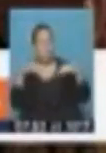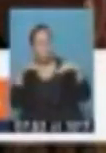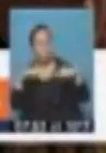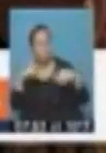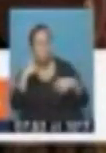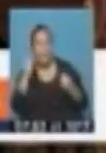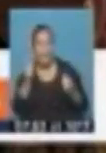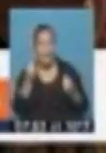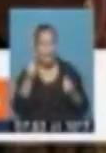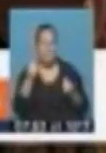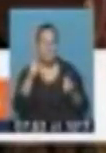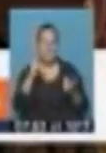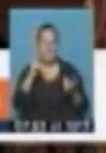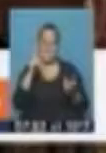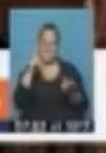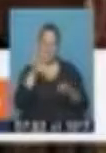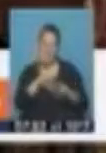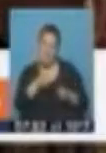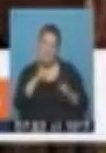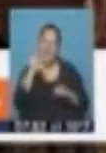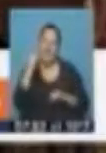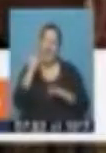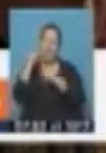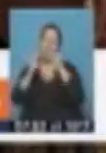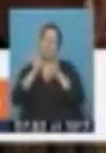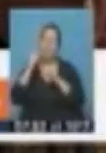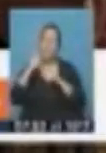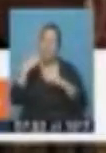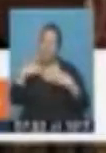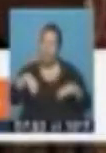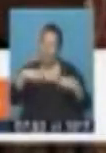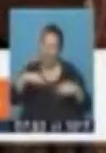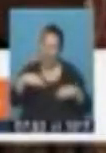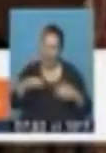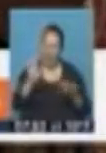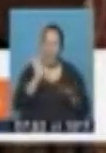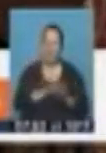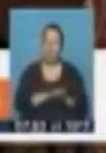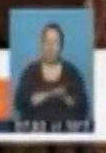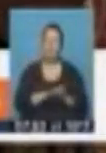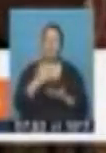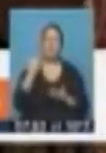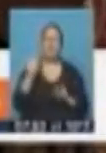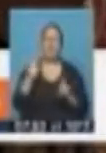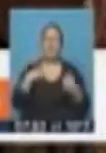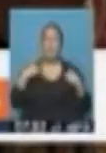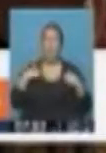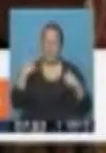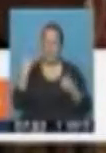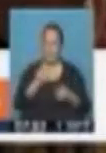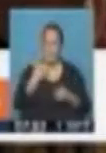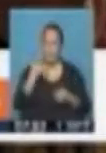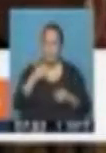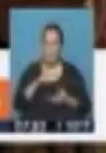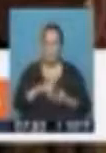con intenciones no tan santas, tendrían información muy sensible respecto de nuestra